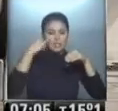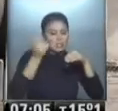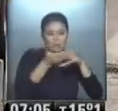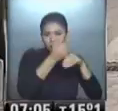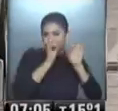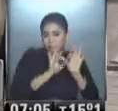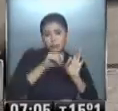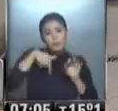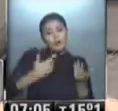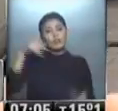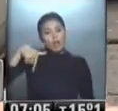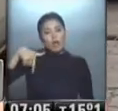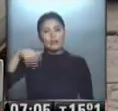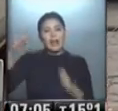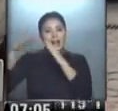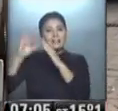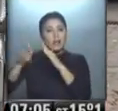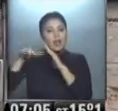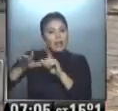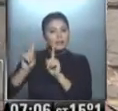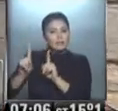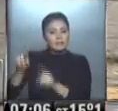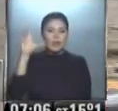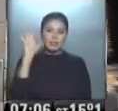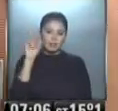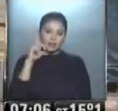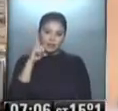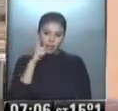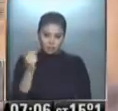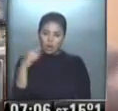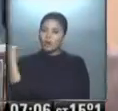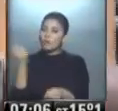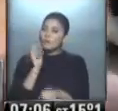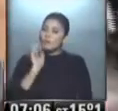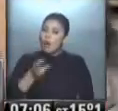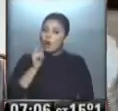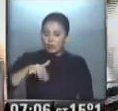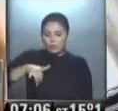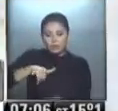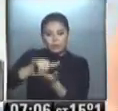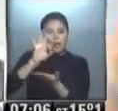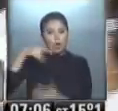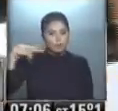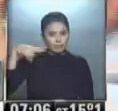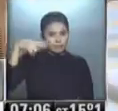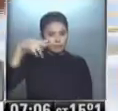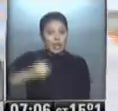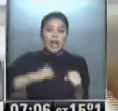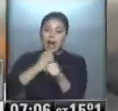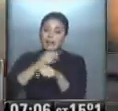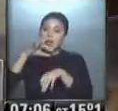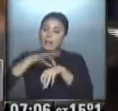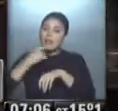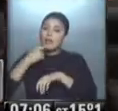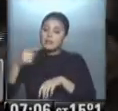estrictos reposo por 30 días y evitar entre otras cosas el traslado aéreo hasta próxima decisión médica basada en